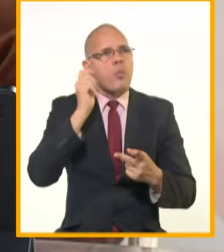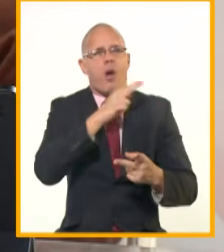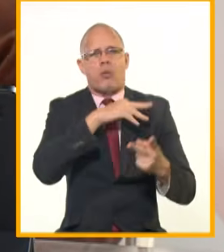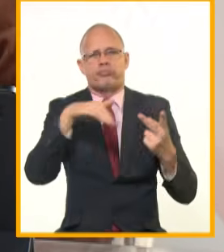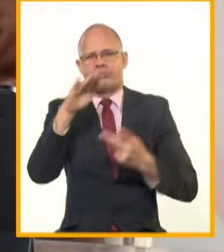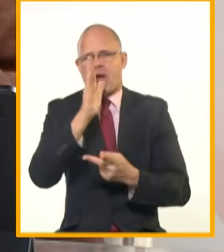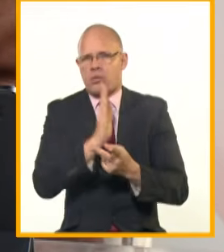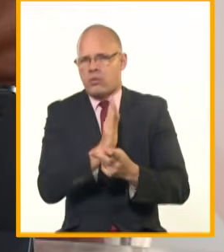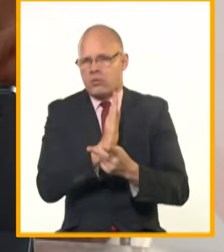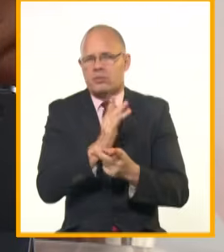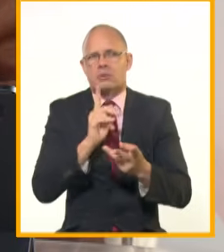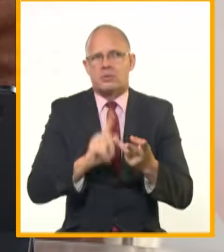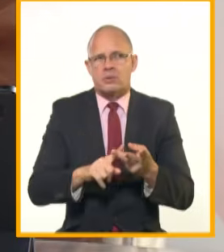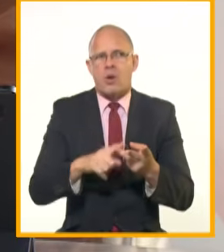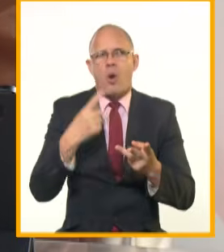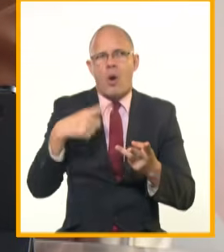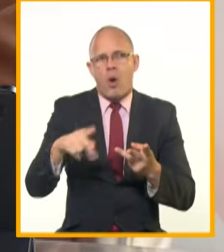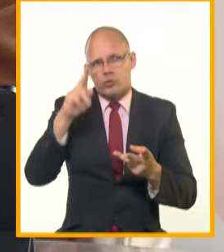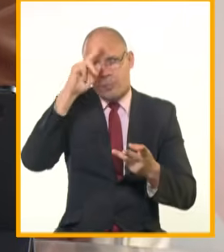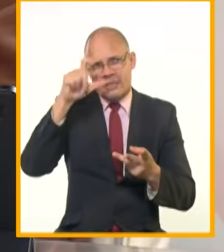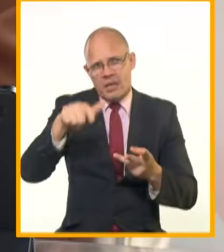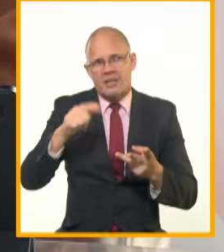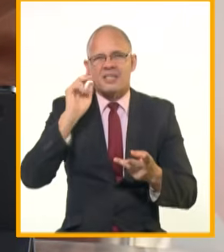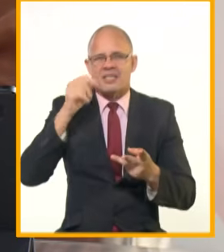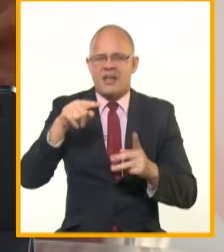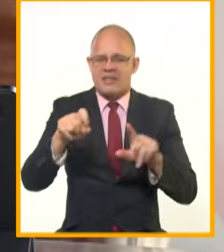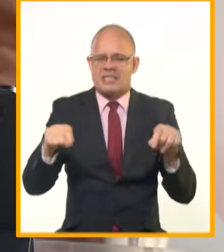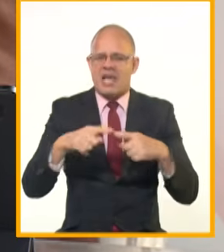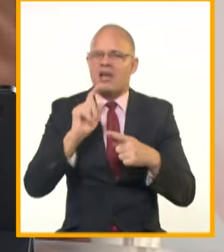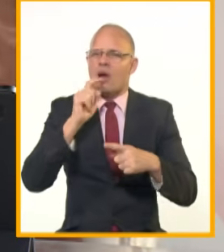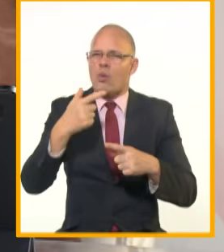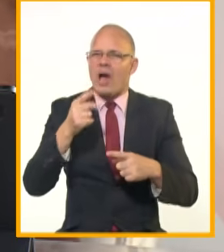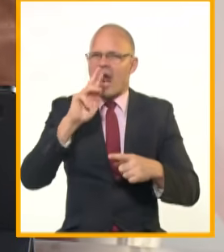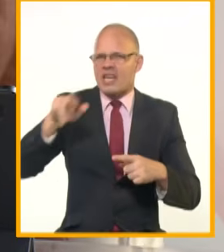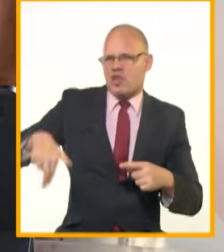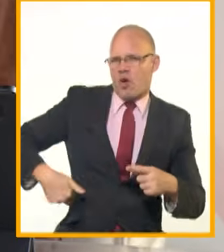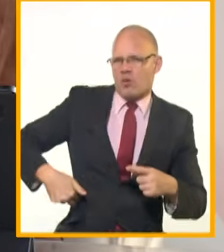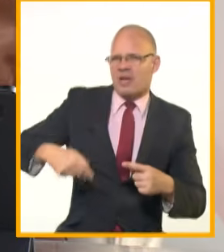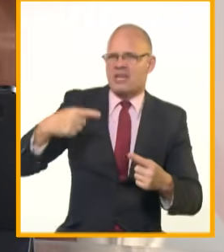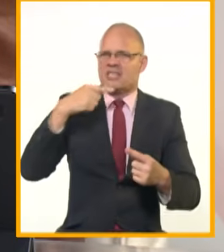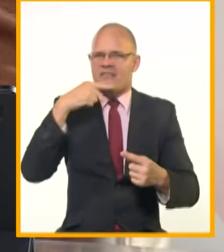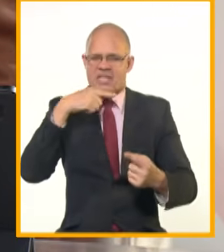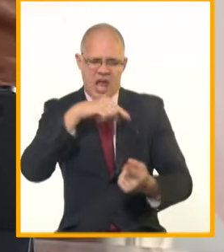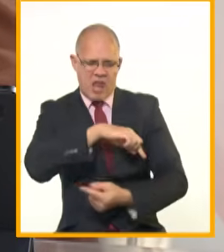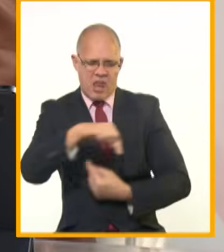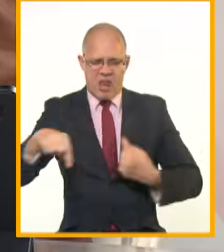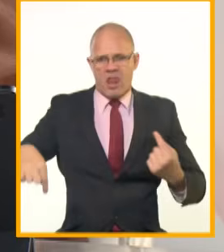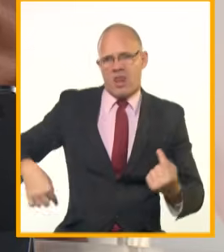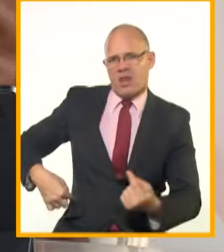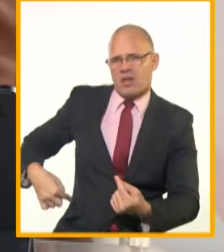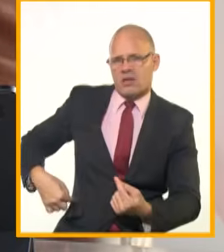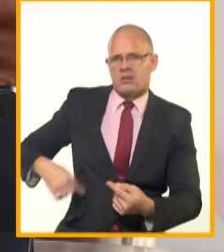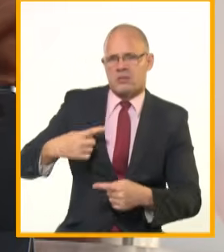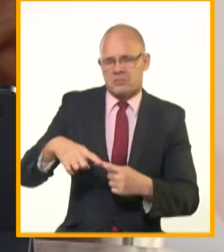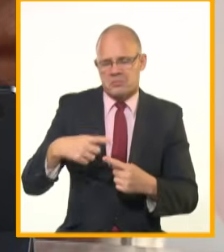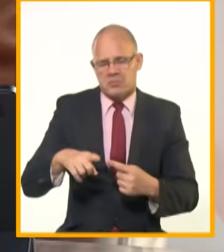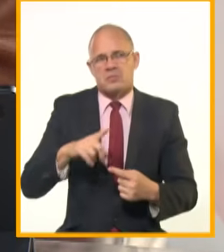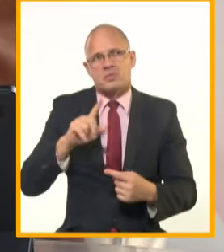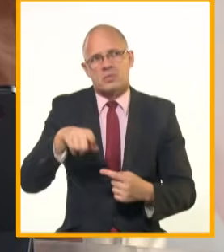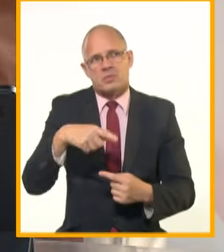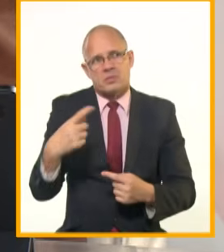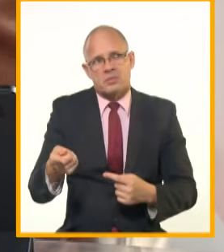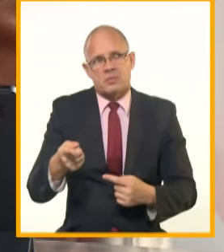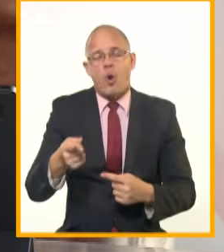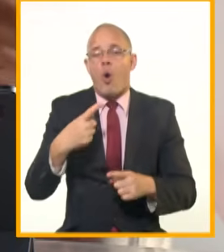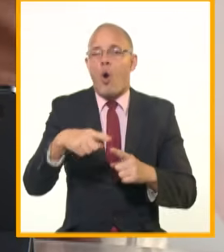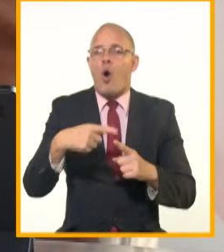de hemodiálisis, y nos acompañaron varios ministros, el ministro de Turismo, la ministra de Justicia. Inauguramos un parque